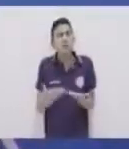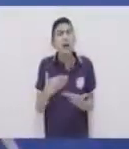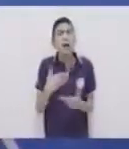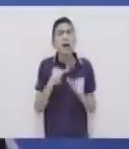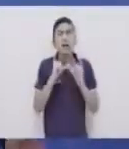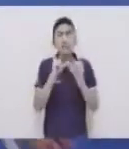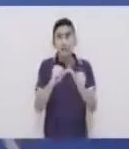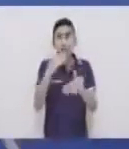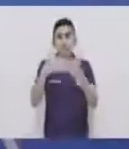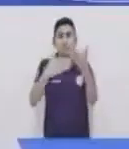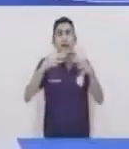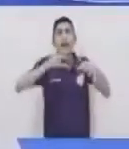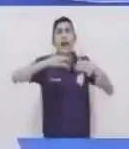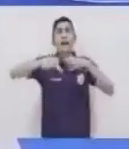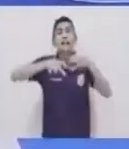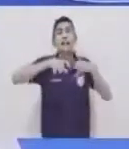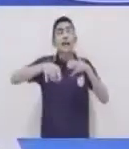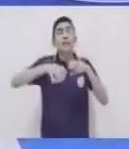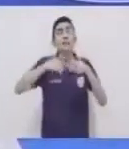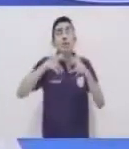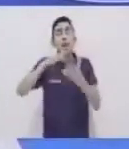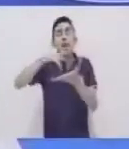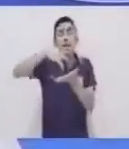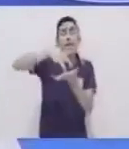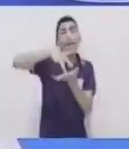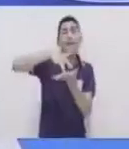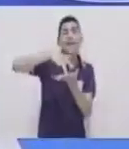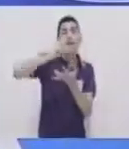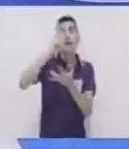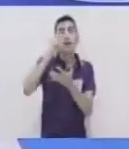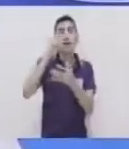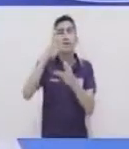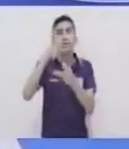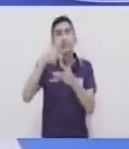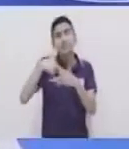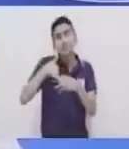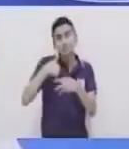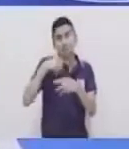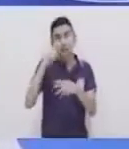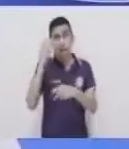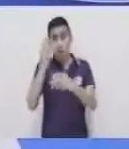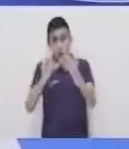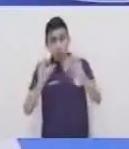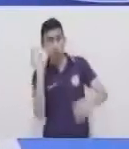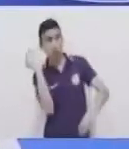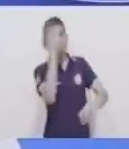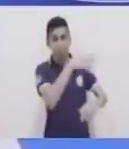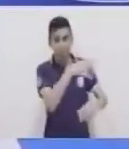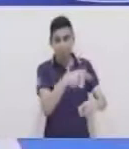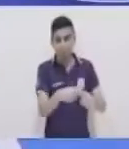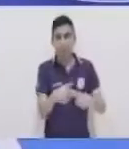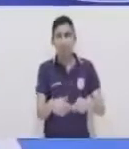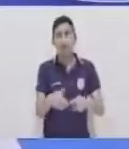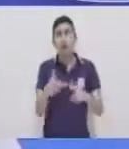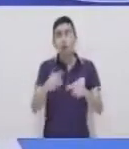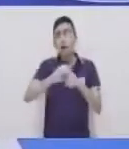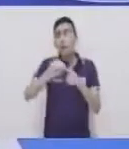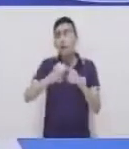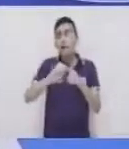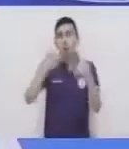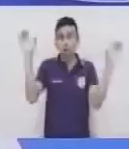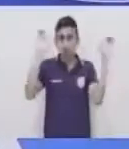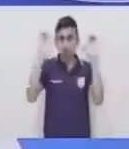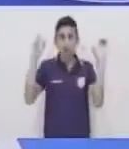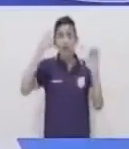a continuar nuestras actividades de equilibrio y de lanzamiento de ciertos objetos. Vamos a empezar con un